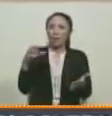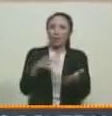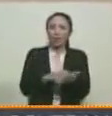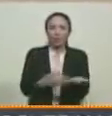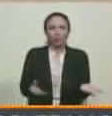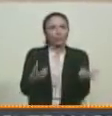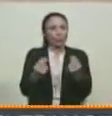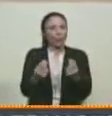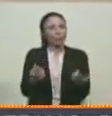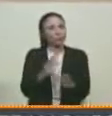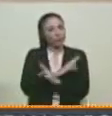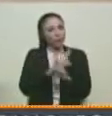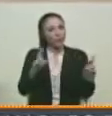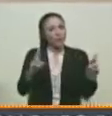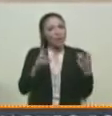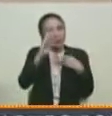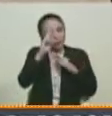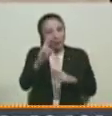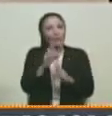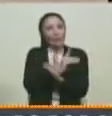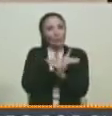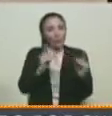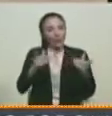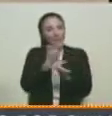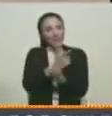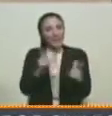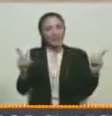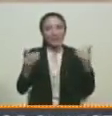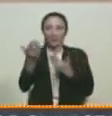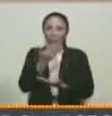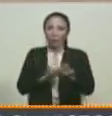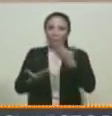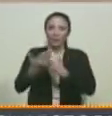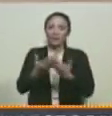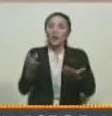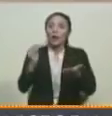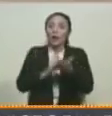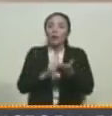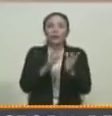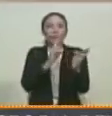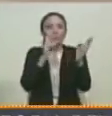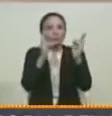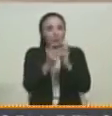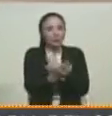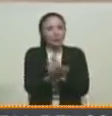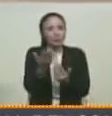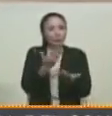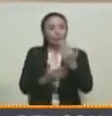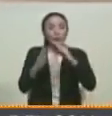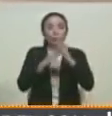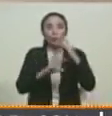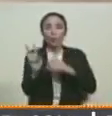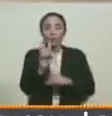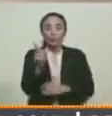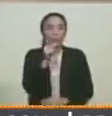respeto, democracia, libertad, convivencia. Quiero la reconciliación entre todos los venezolanos y venezolanas. Quiero un